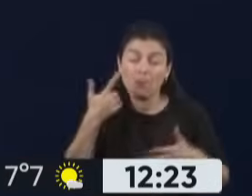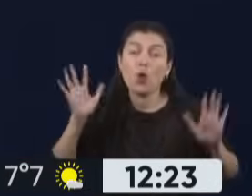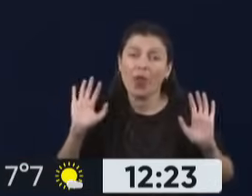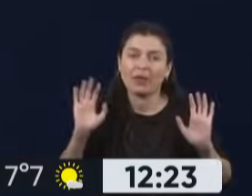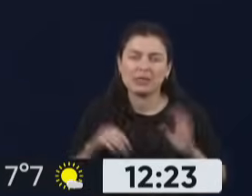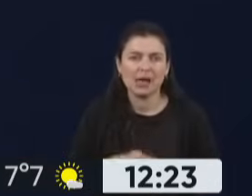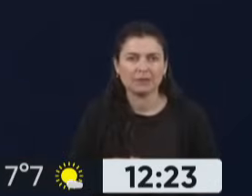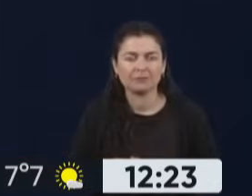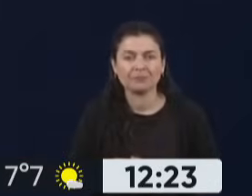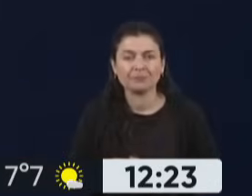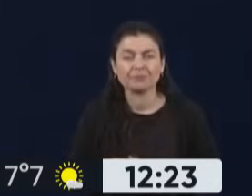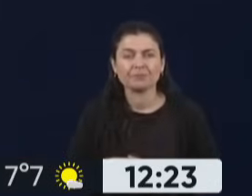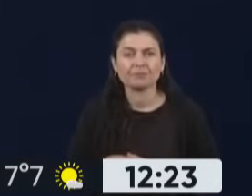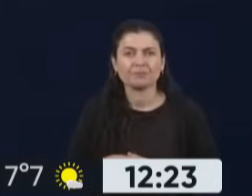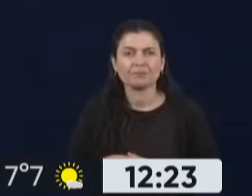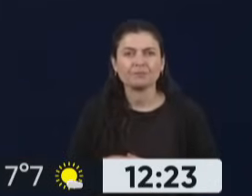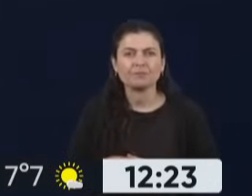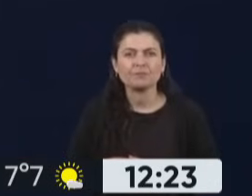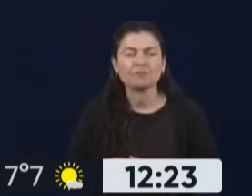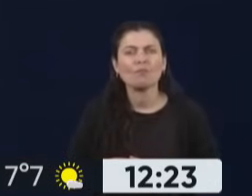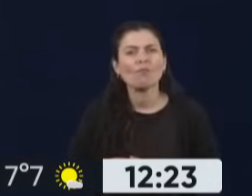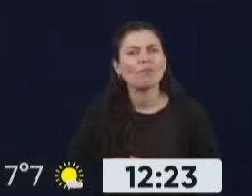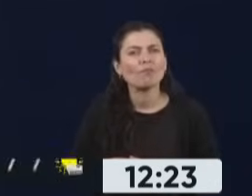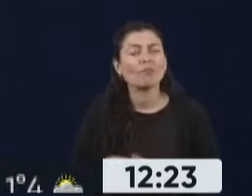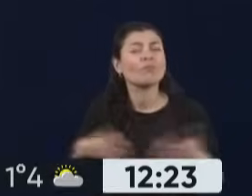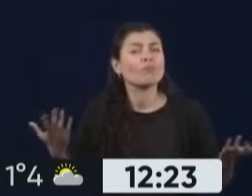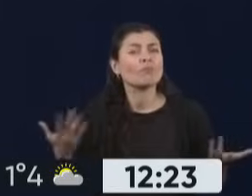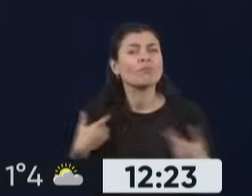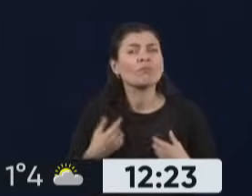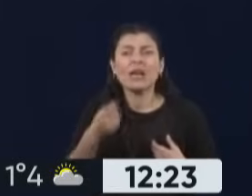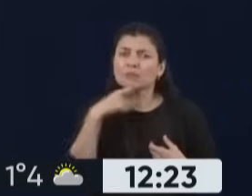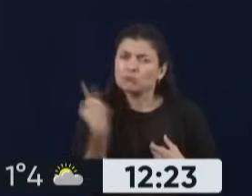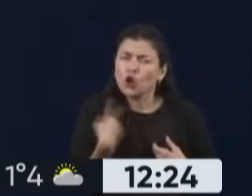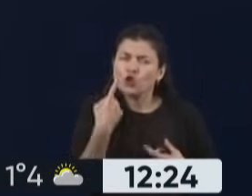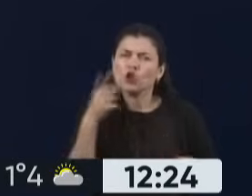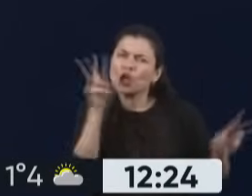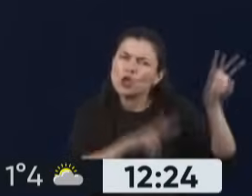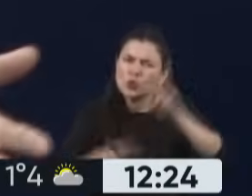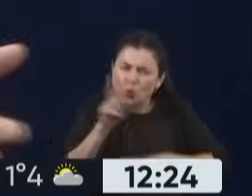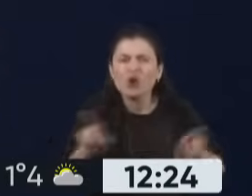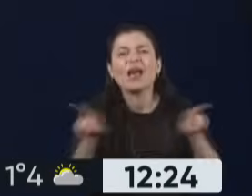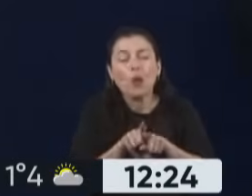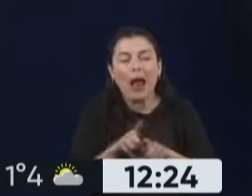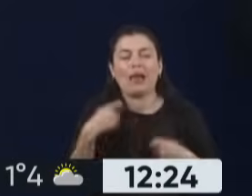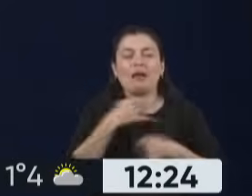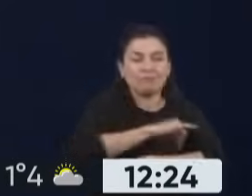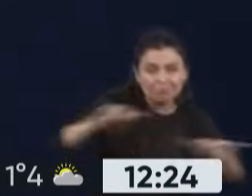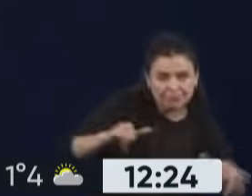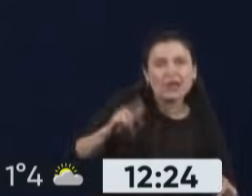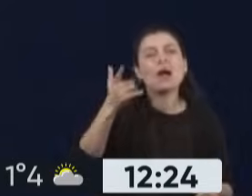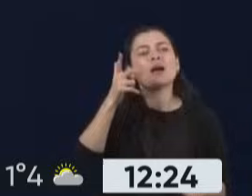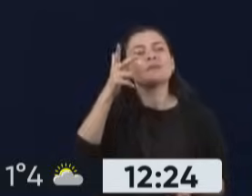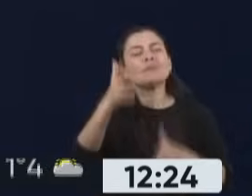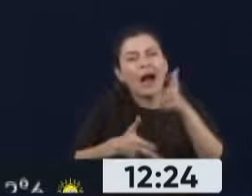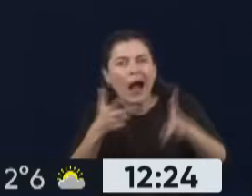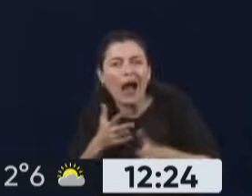el que adopta el nuevo sistema. Pero bueno, como digo, vamos a estar reforzándolo vía ley como corresponde. Es decir, nosotros nos podemos